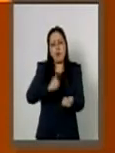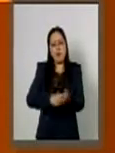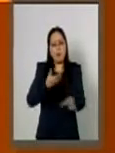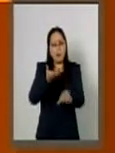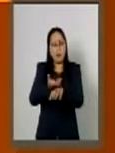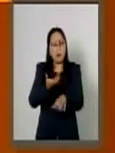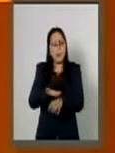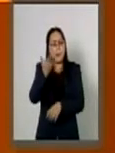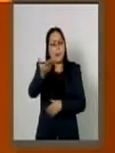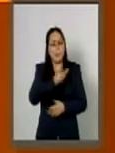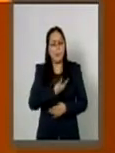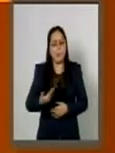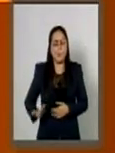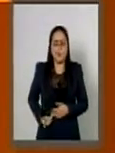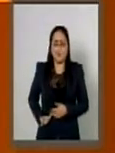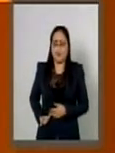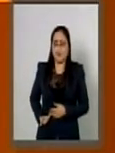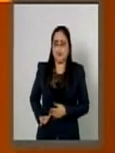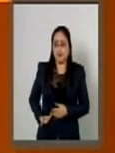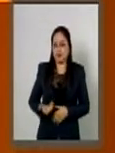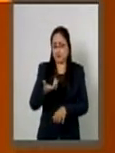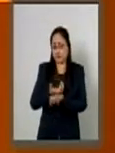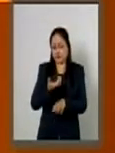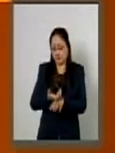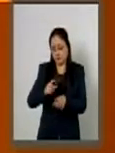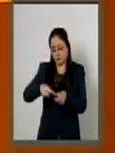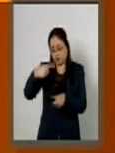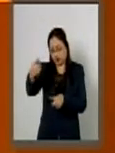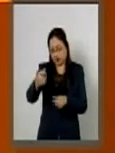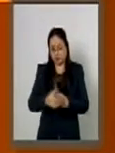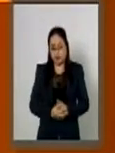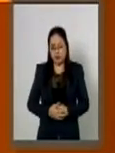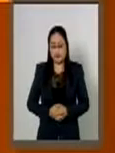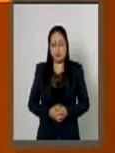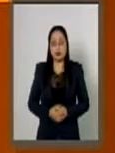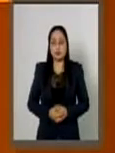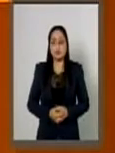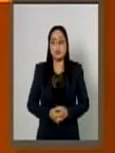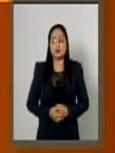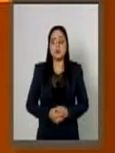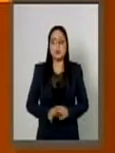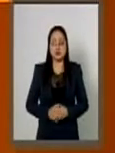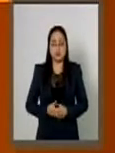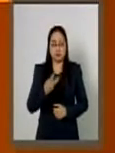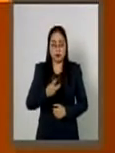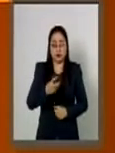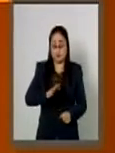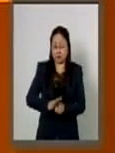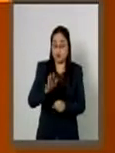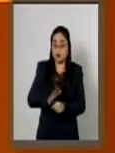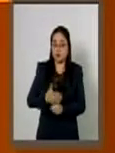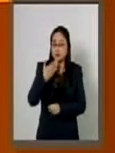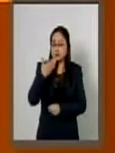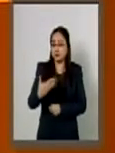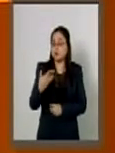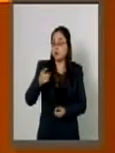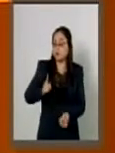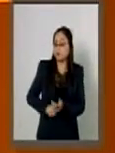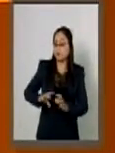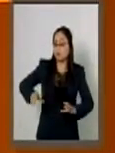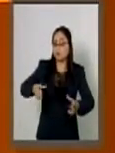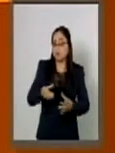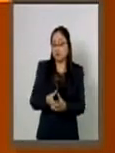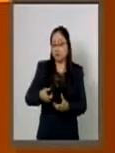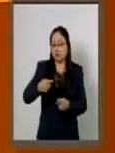del ejecutivo del país vecino. El gran acierto de la figura del estado, de los